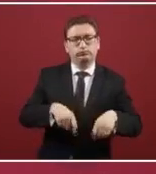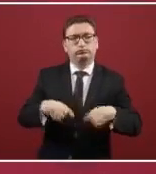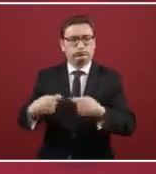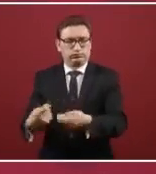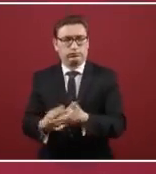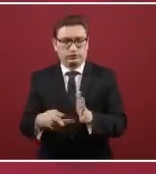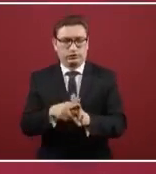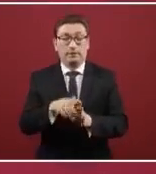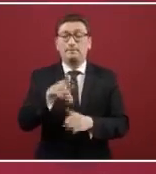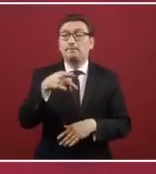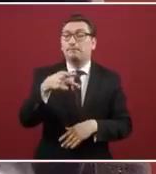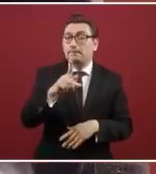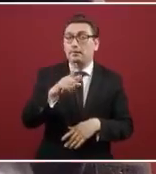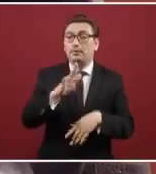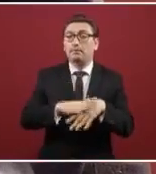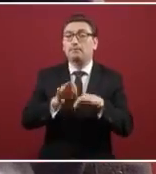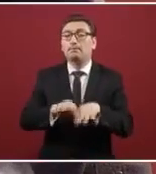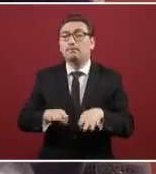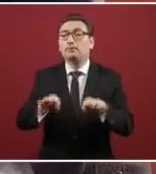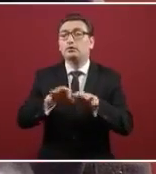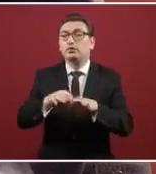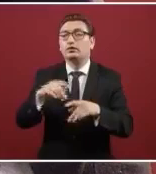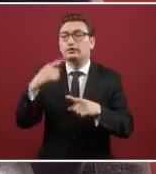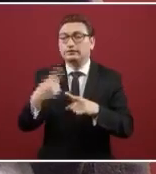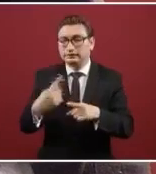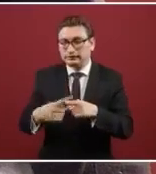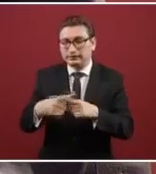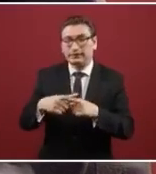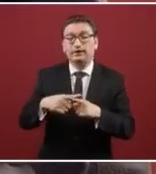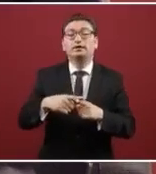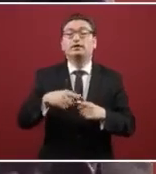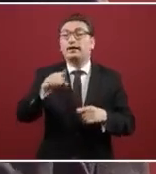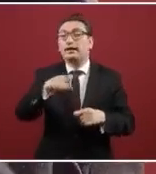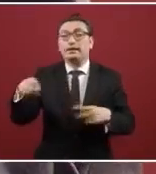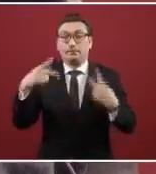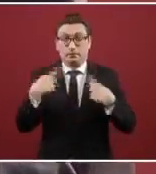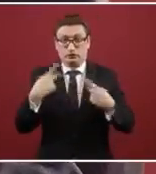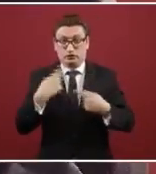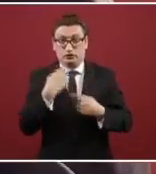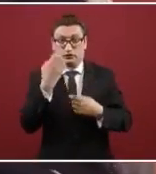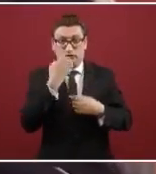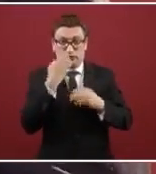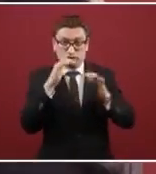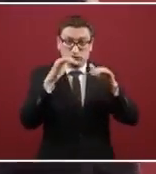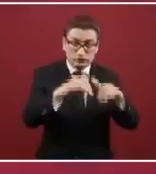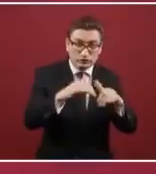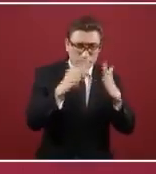sí, a los egresados de las normales, porque